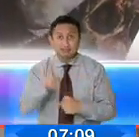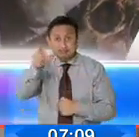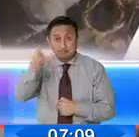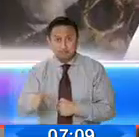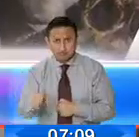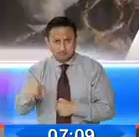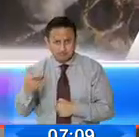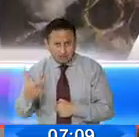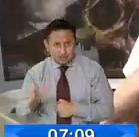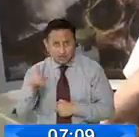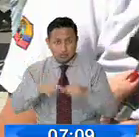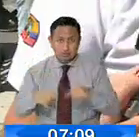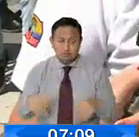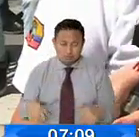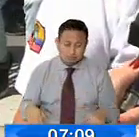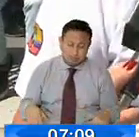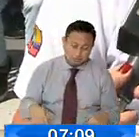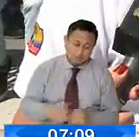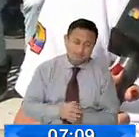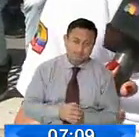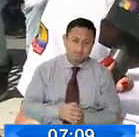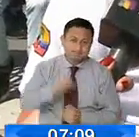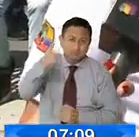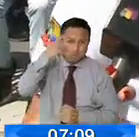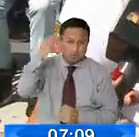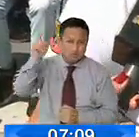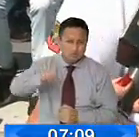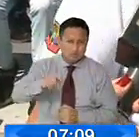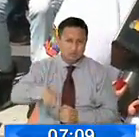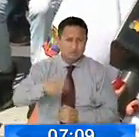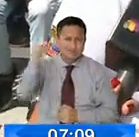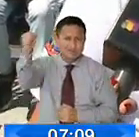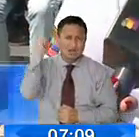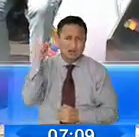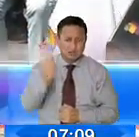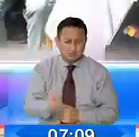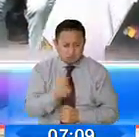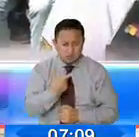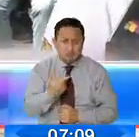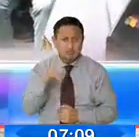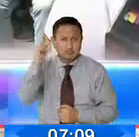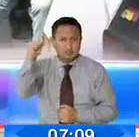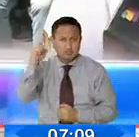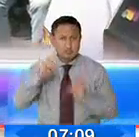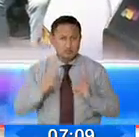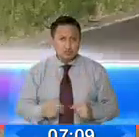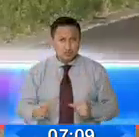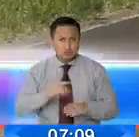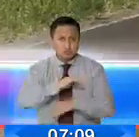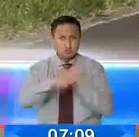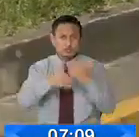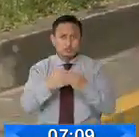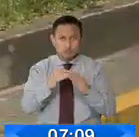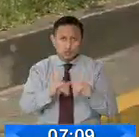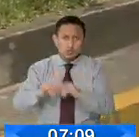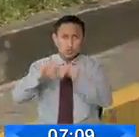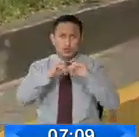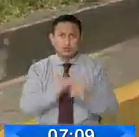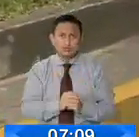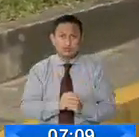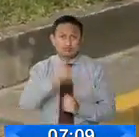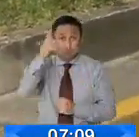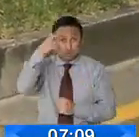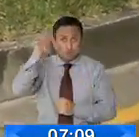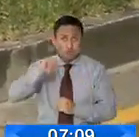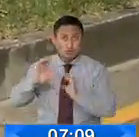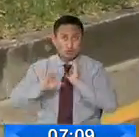ya están descompensados. Exigimos al gobierno que el derecho a la medicina, el derecho a la salud que tienen todos los ecuatorianos. Esperan dialogar con el gobierno y que